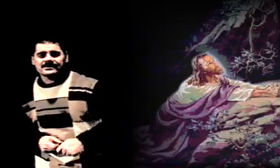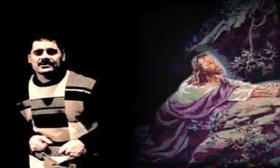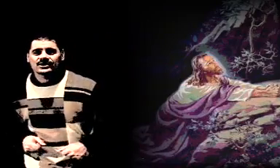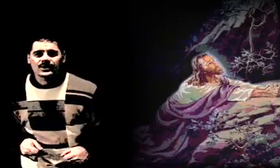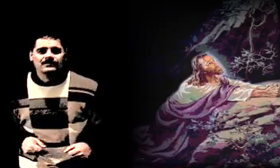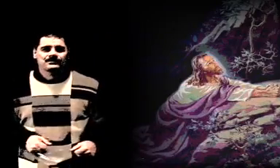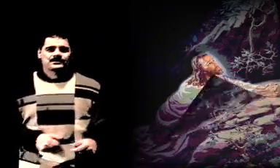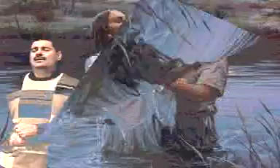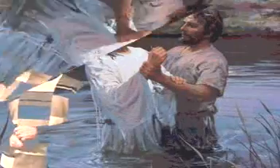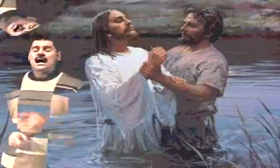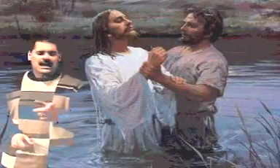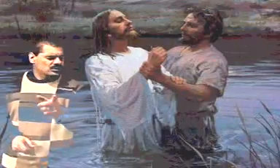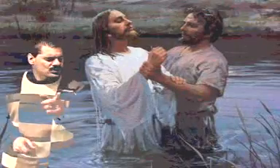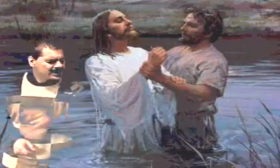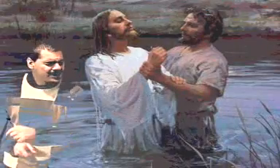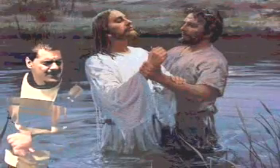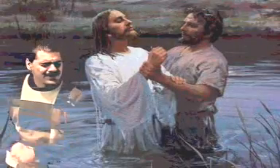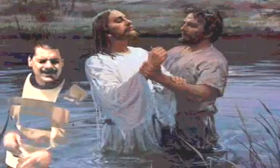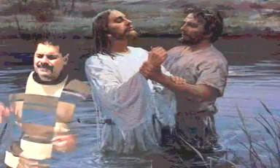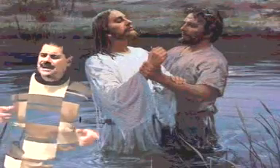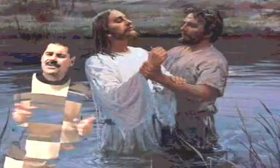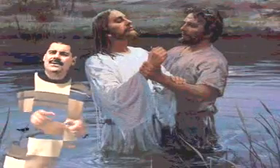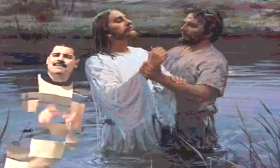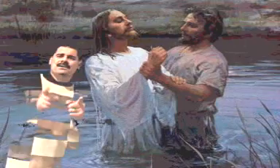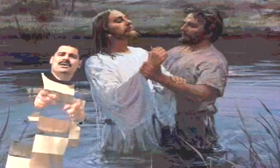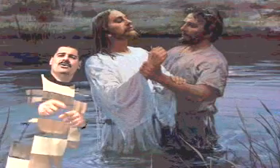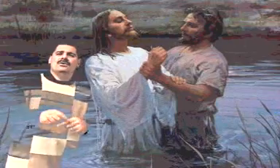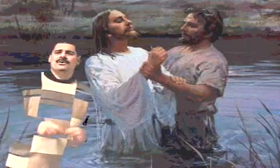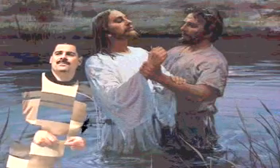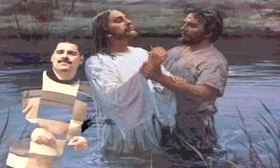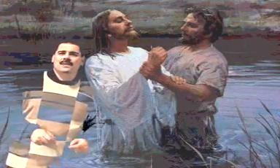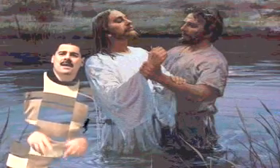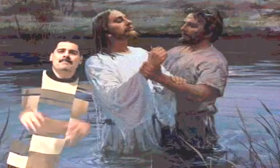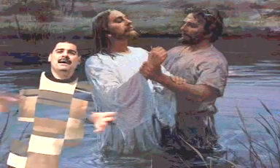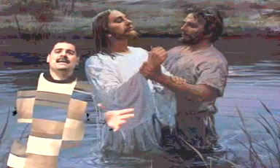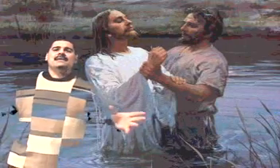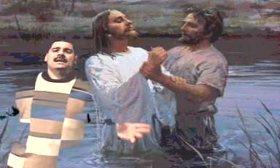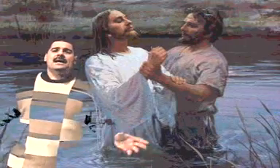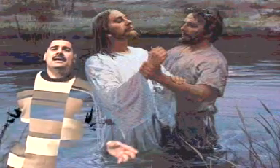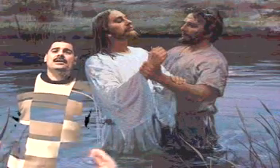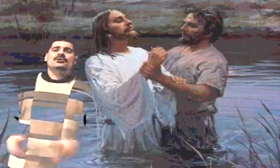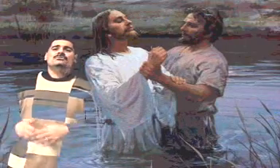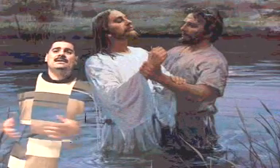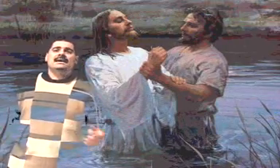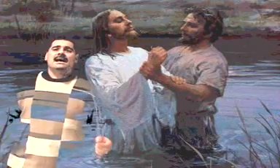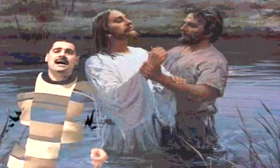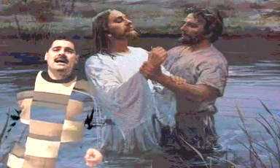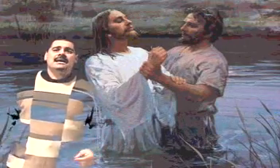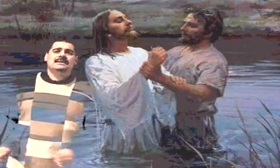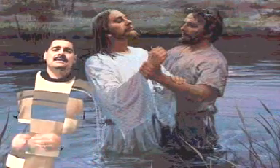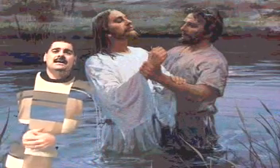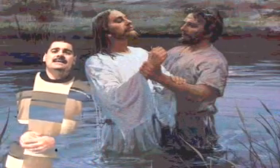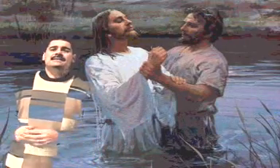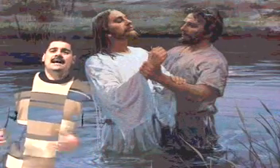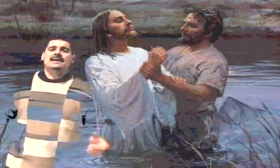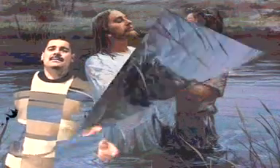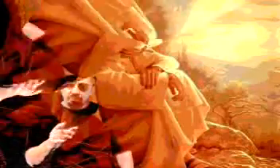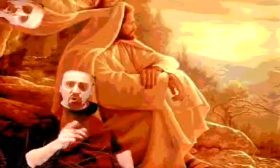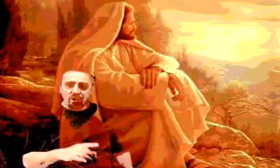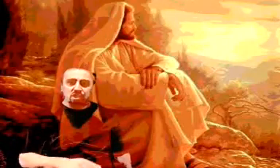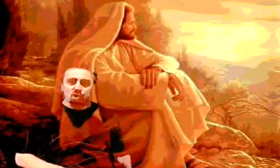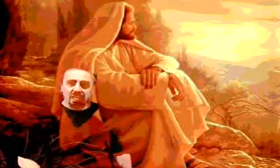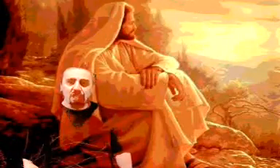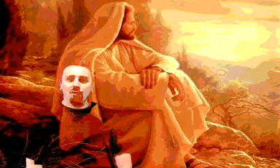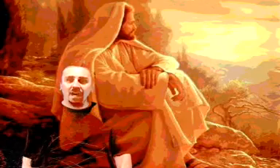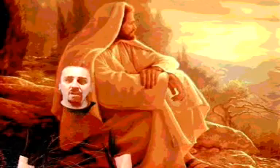precioso que existió. A su Hijo amado envió para darnos vida. Es